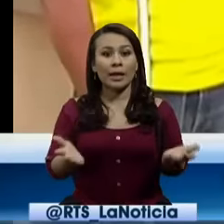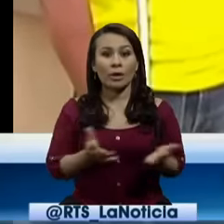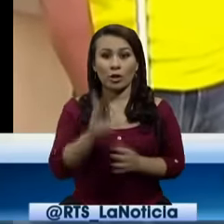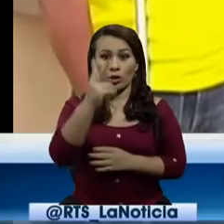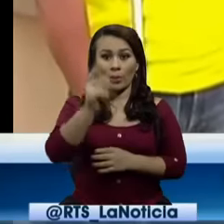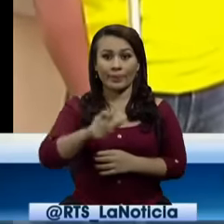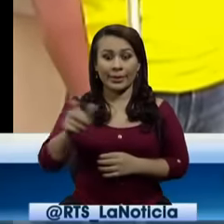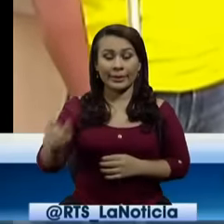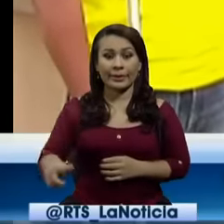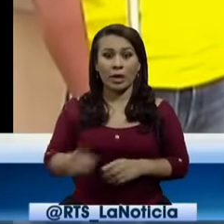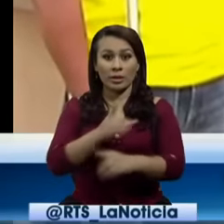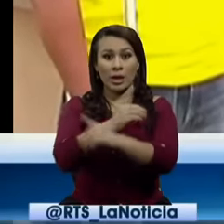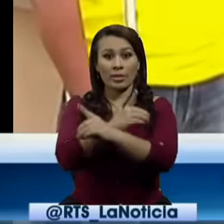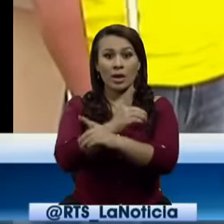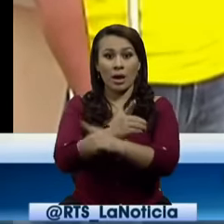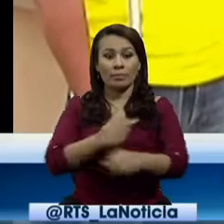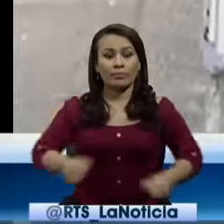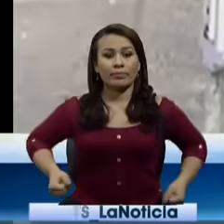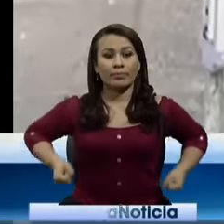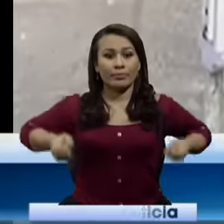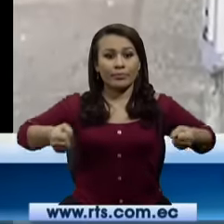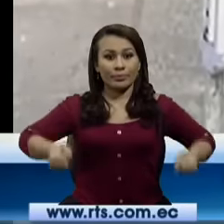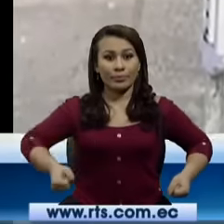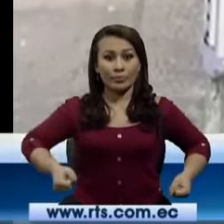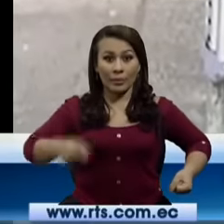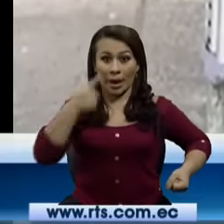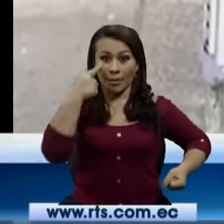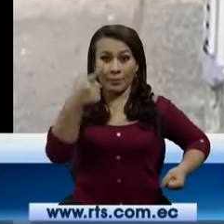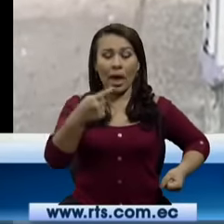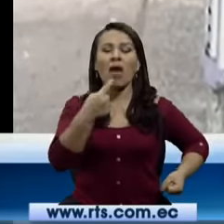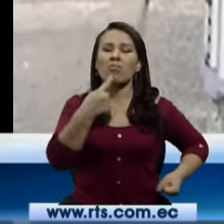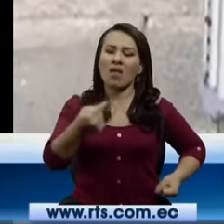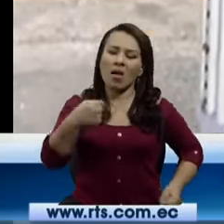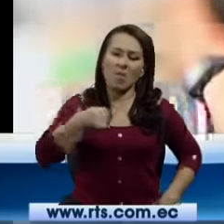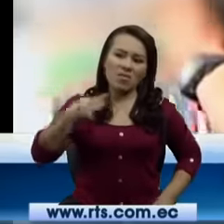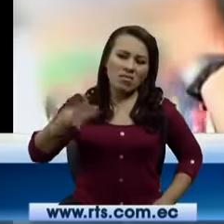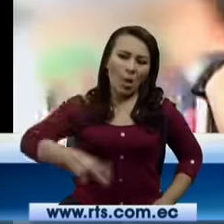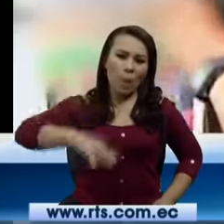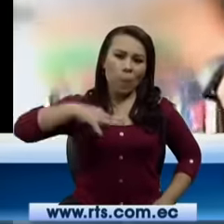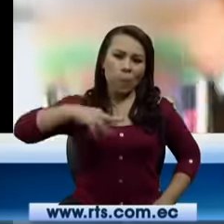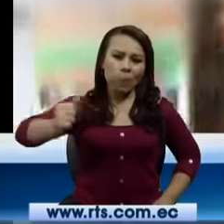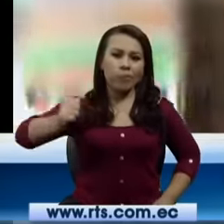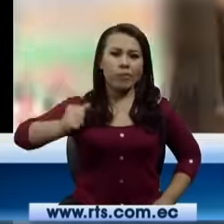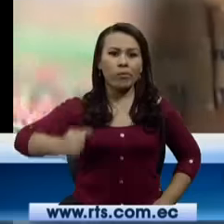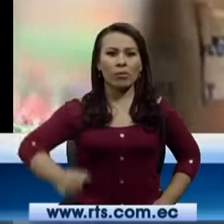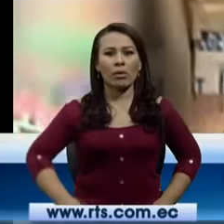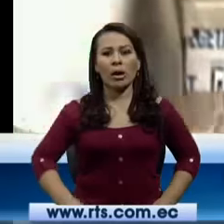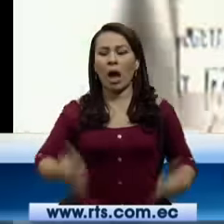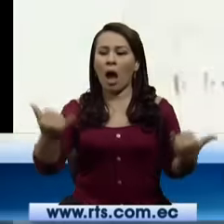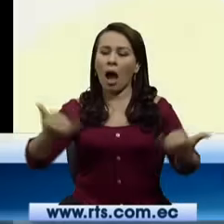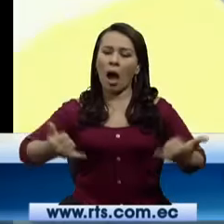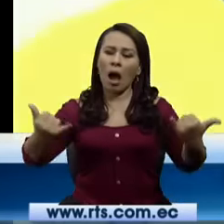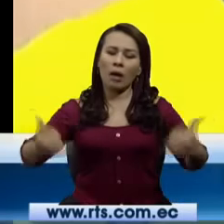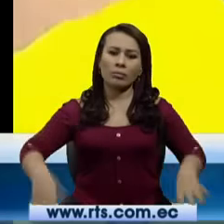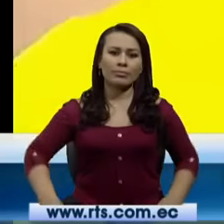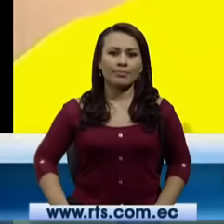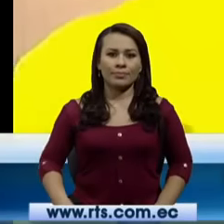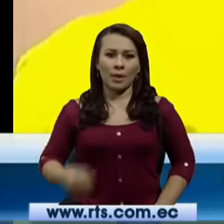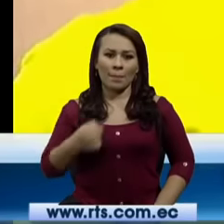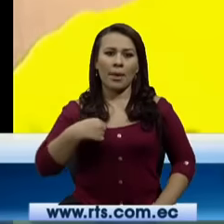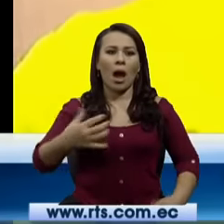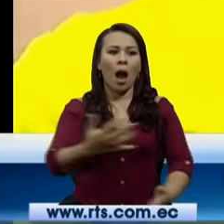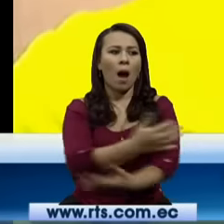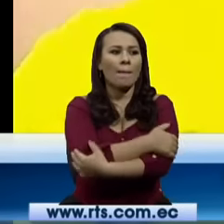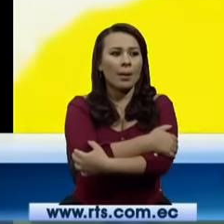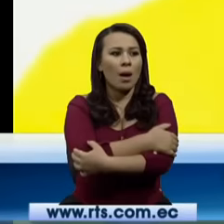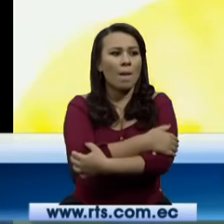trabajadores con discapacidad física señalaron que también ha sido Víctimas de los malhechores recientemente me vienen me abrazan y